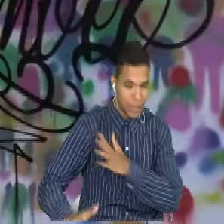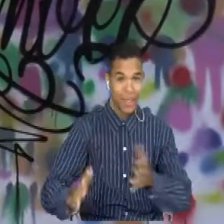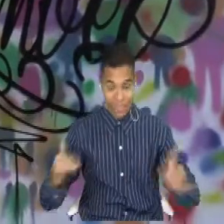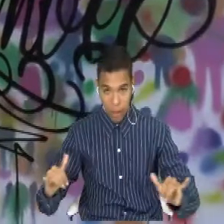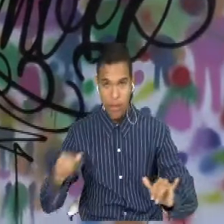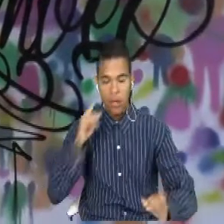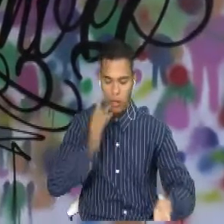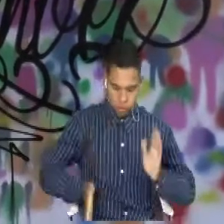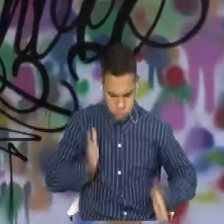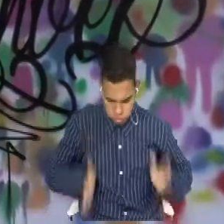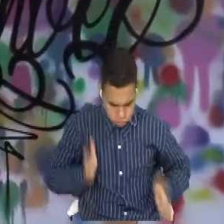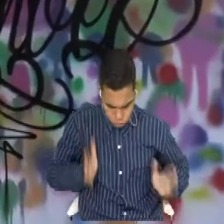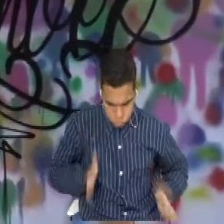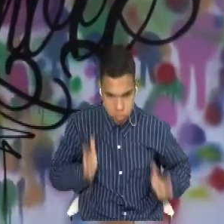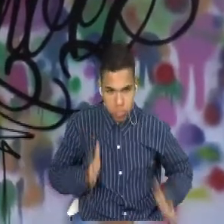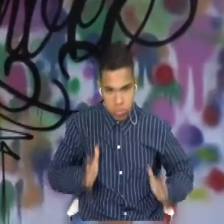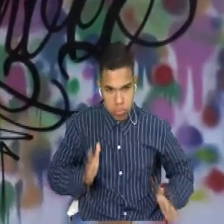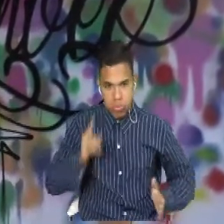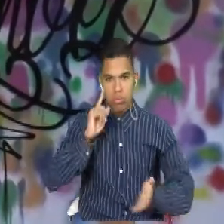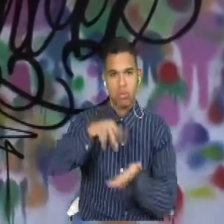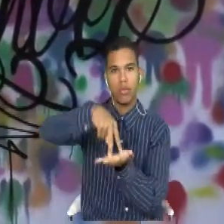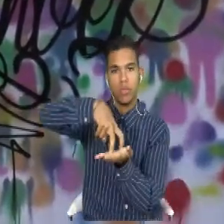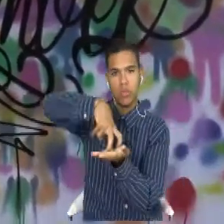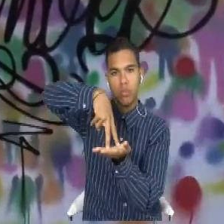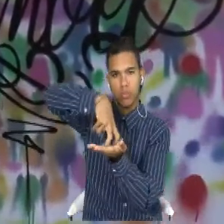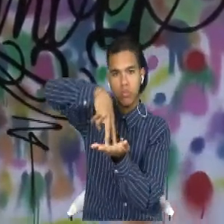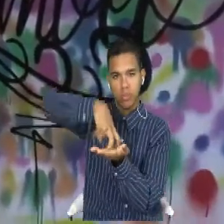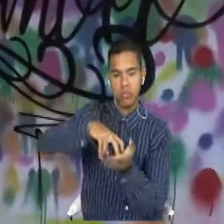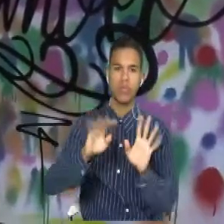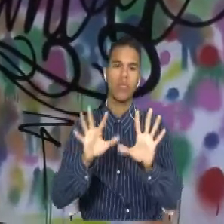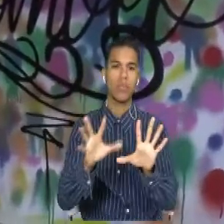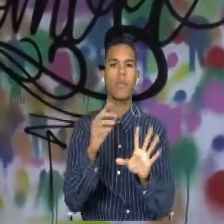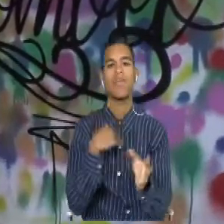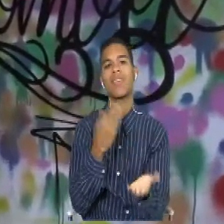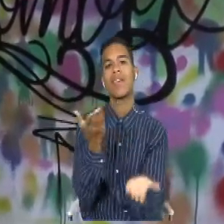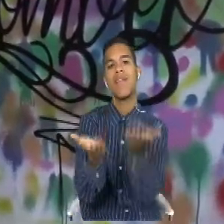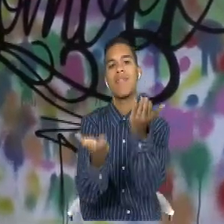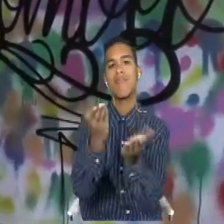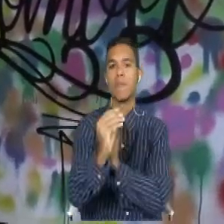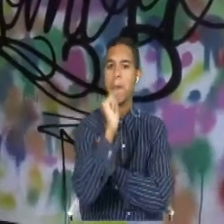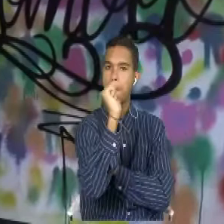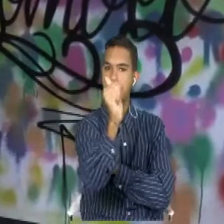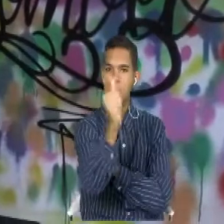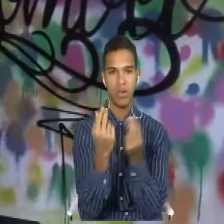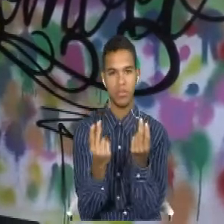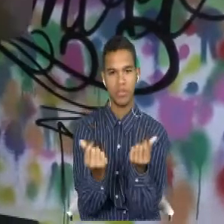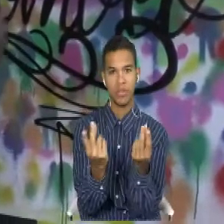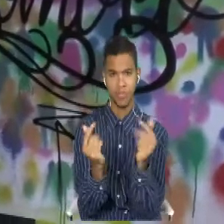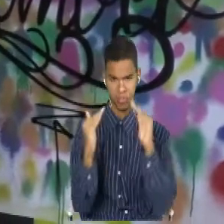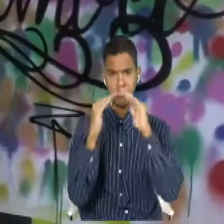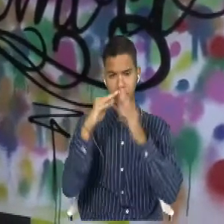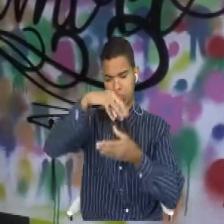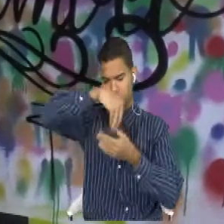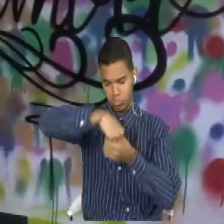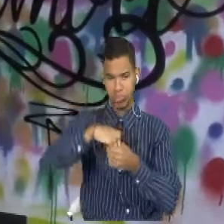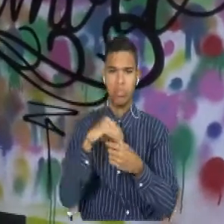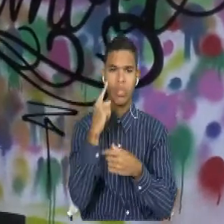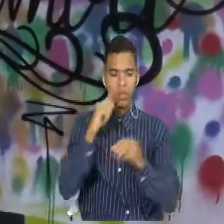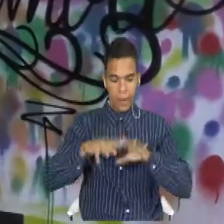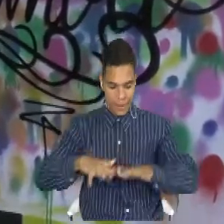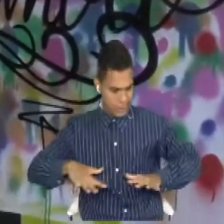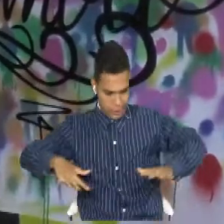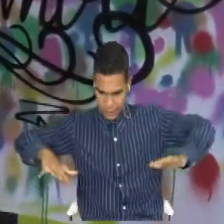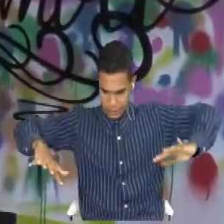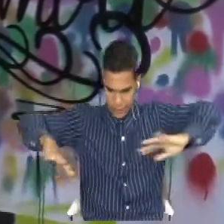¿sí? Donde se ejecutan a la capacidad o a la rapidez de cada uno, o ahí en sus casas, ¿sí? Tengan un buen espacio.